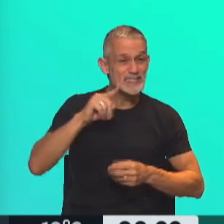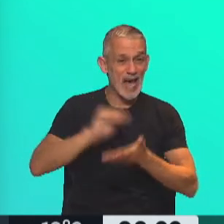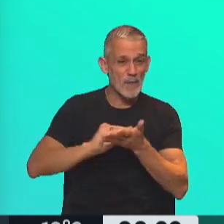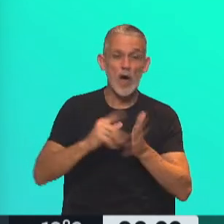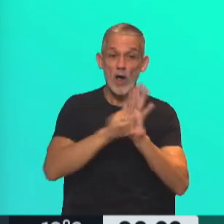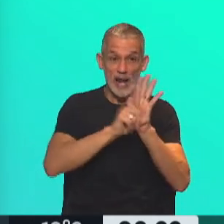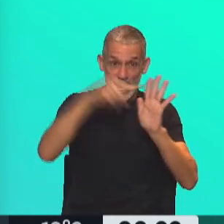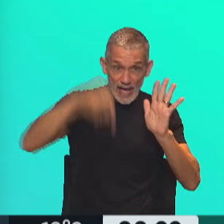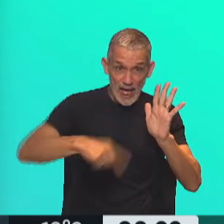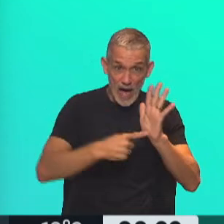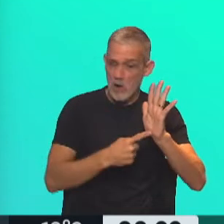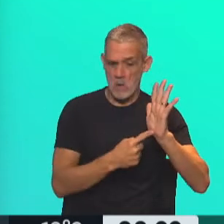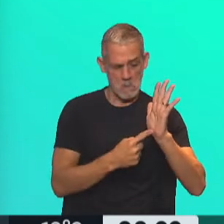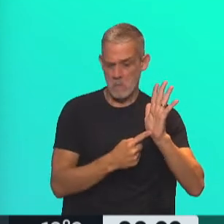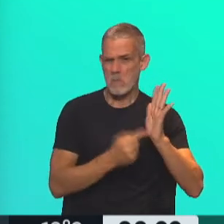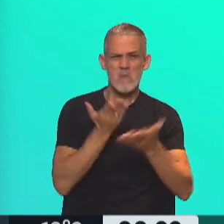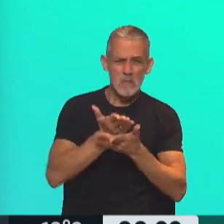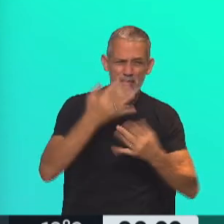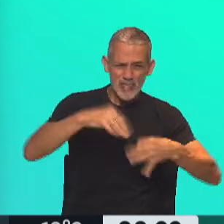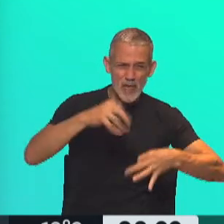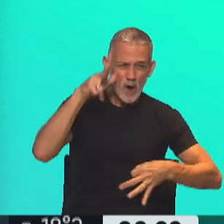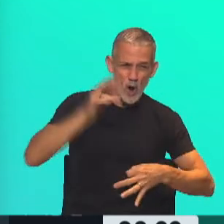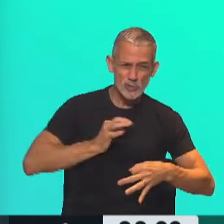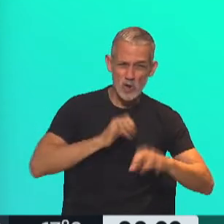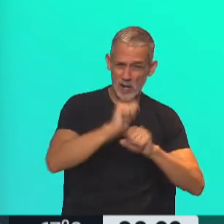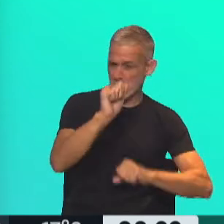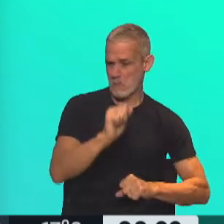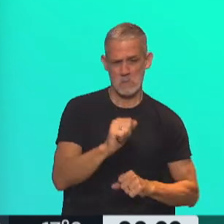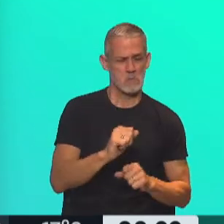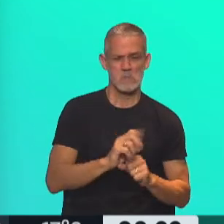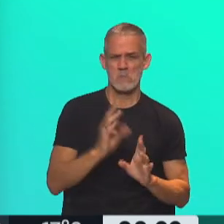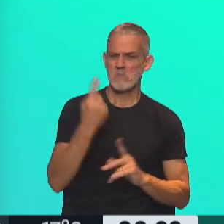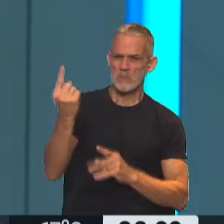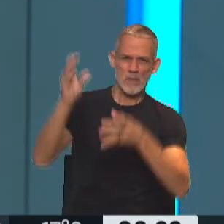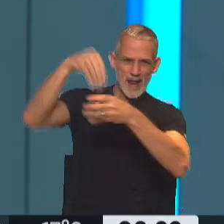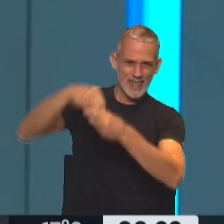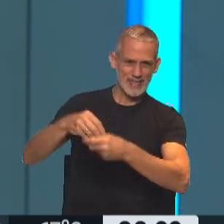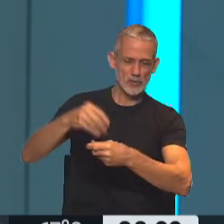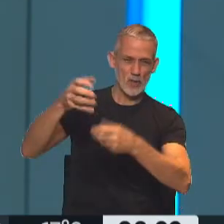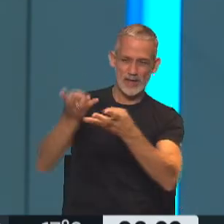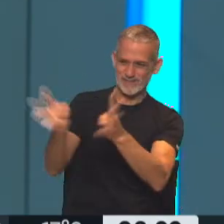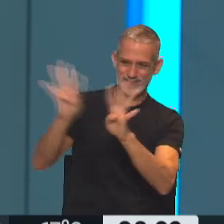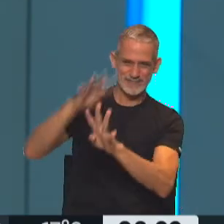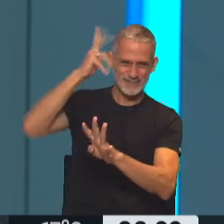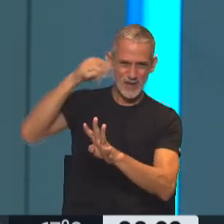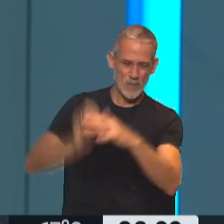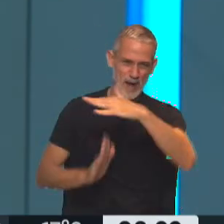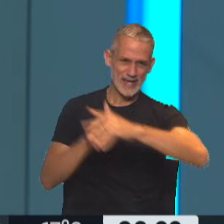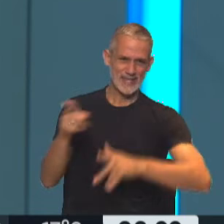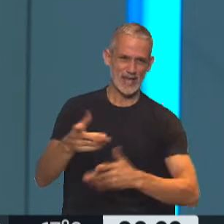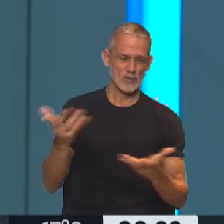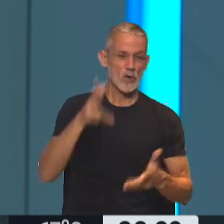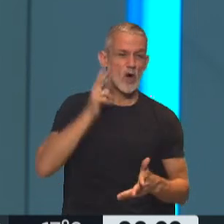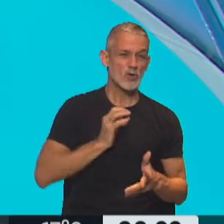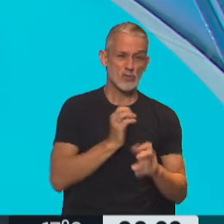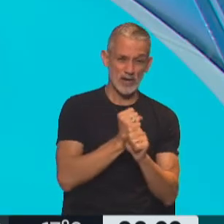ley vigente hoy no exige que los miembros del Consejo de la Magistratura tengan que tener 8 años de